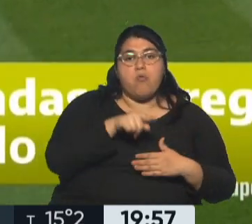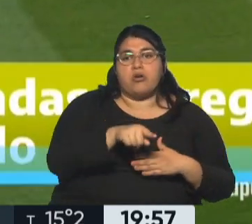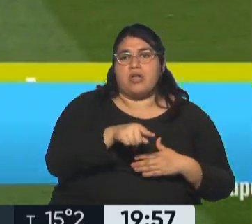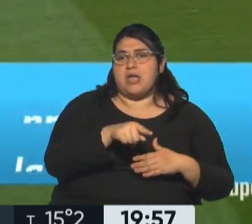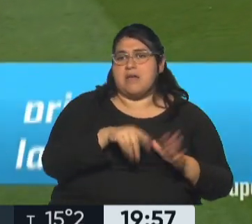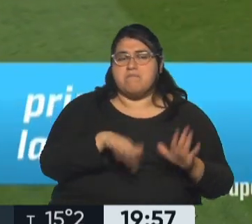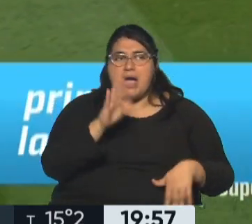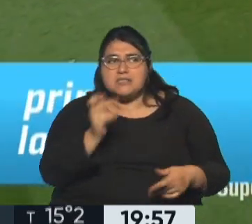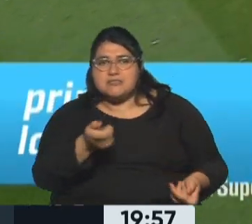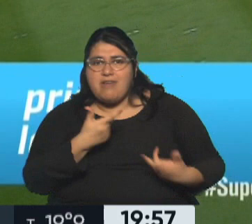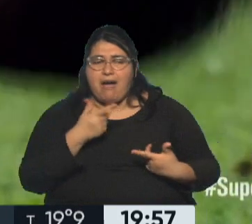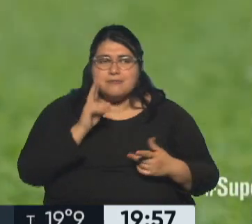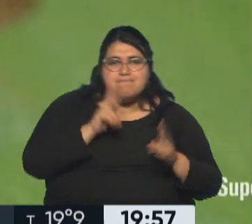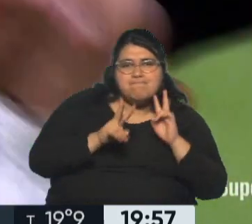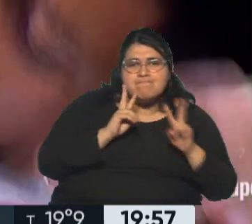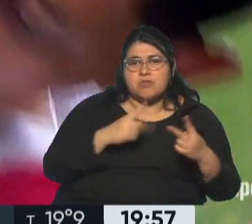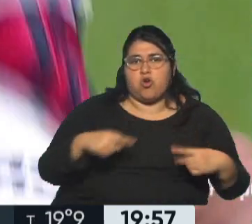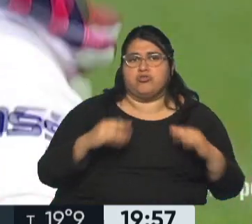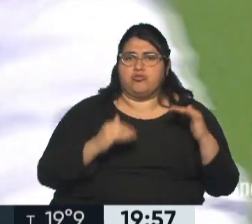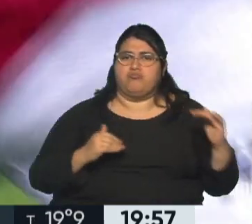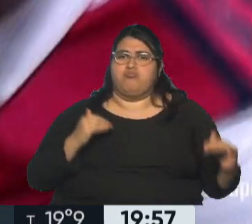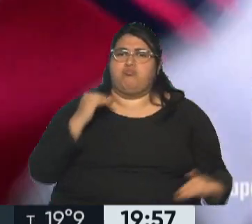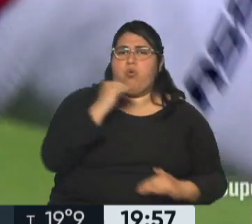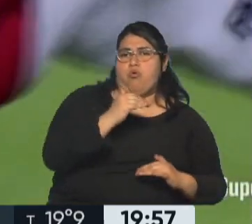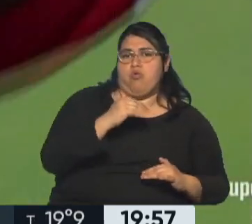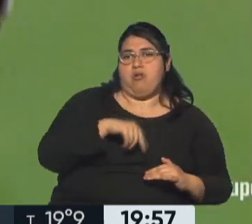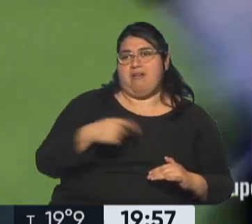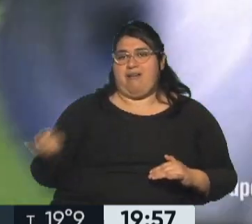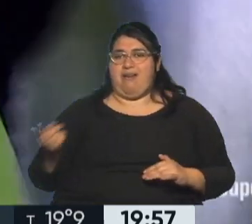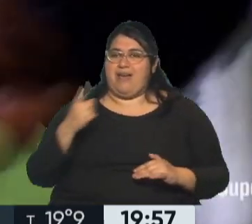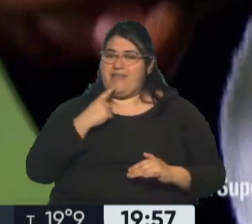gran parte del partido la superioridad, y creo que River se